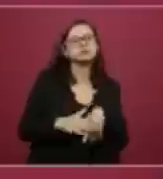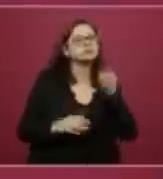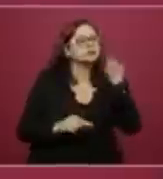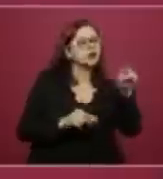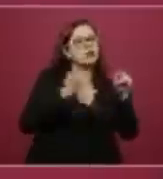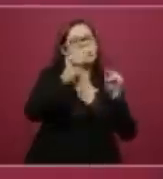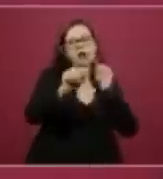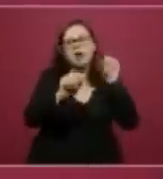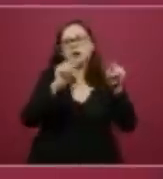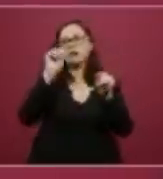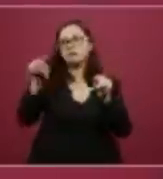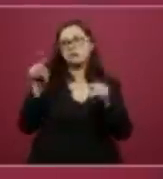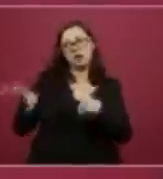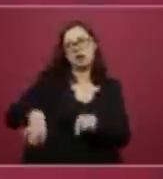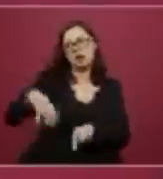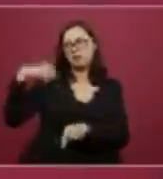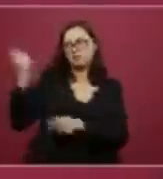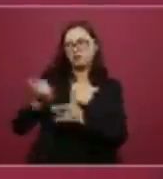más.